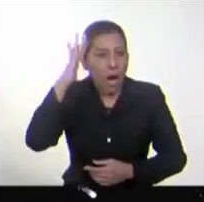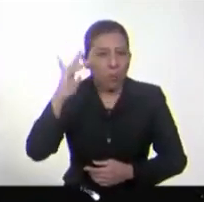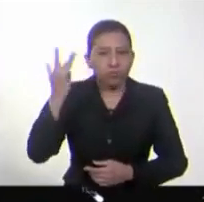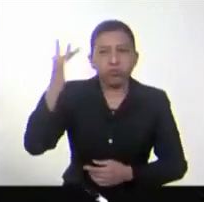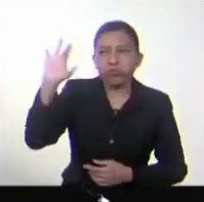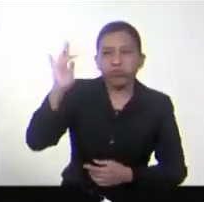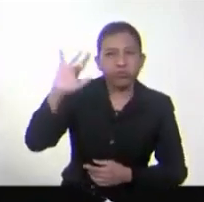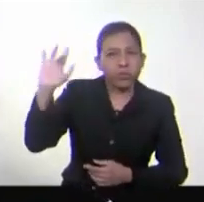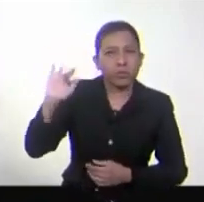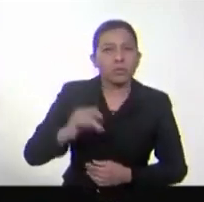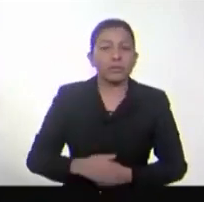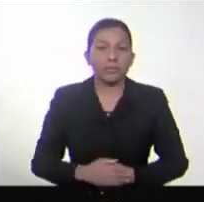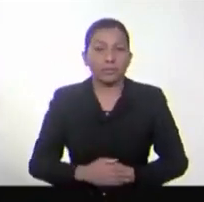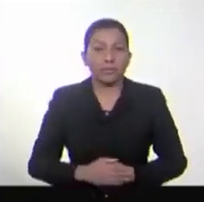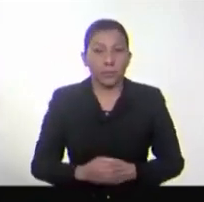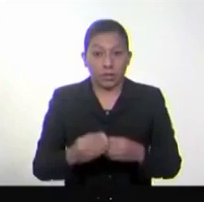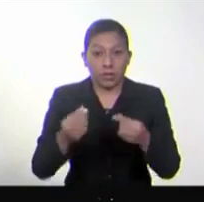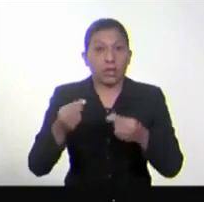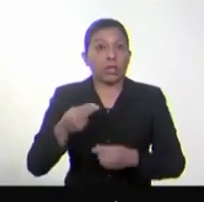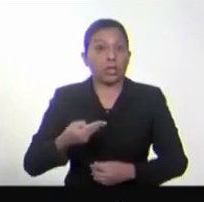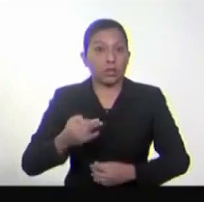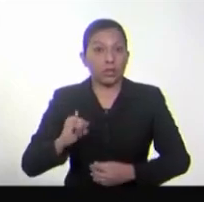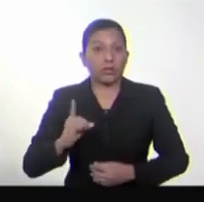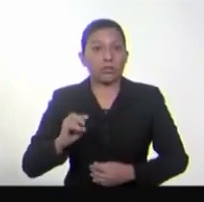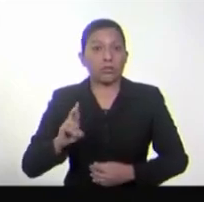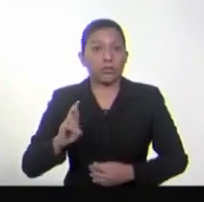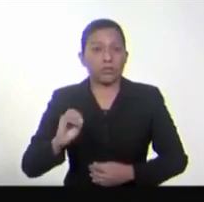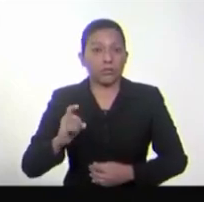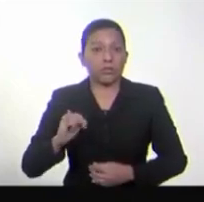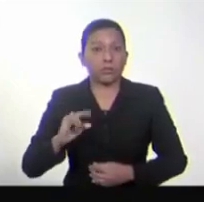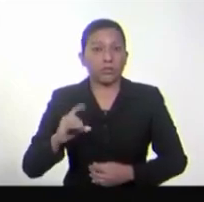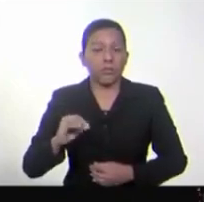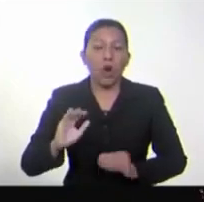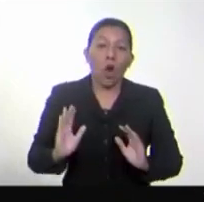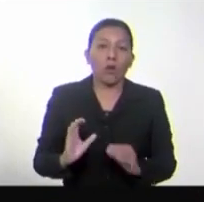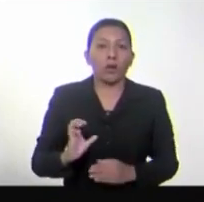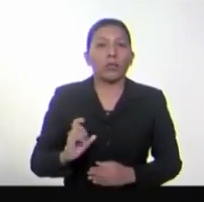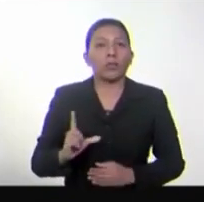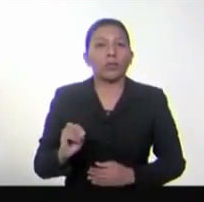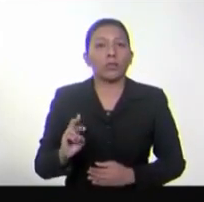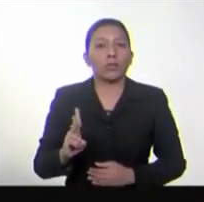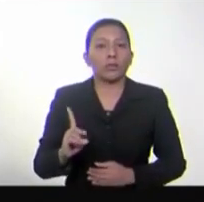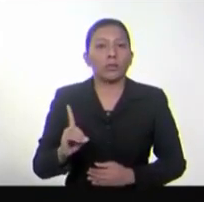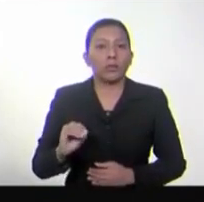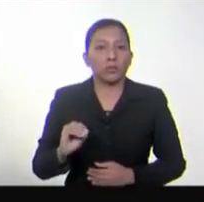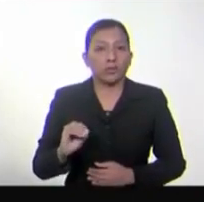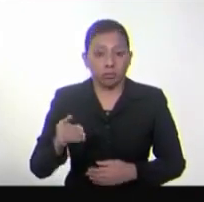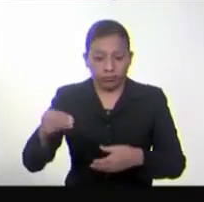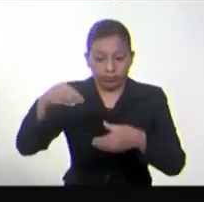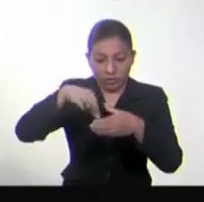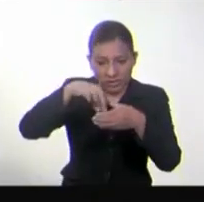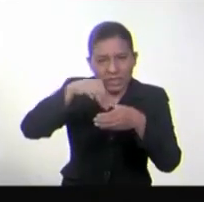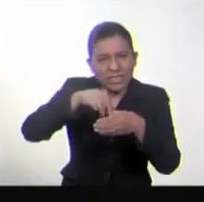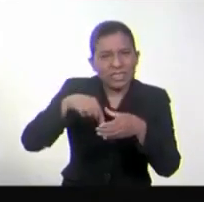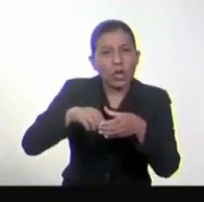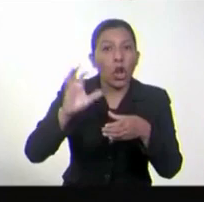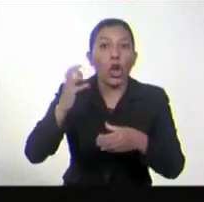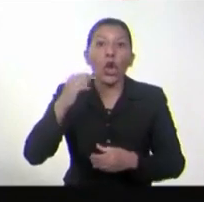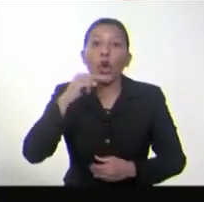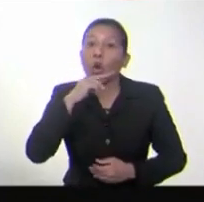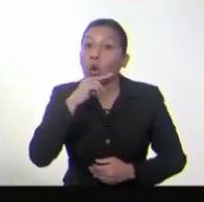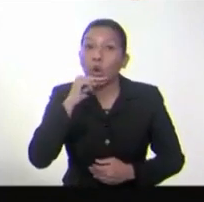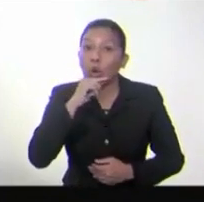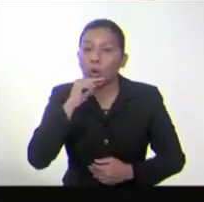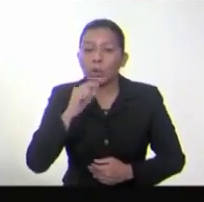compuestos de estroncio, como el hidróxido o el cloruro, emiten luz roja. Los compuestos de bario, como